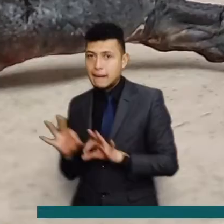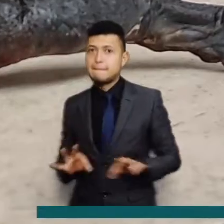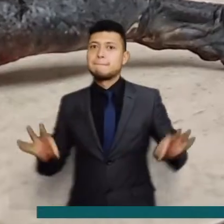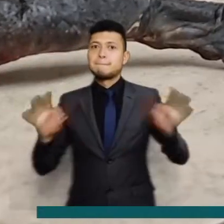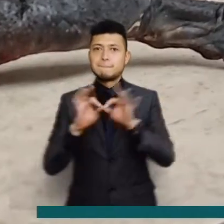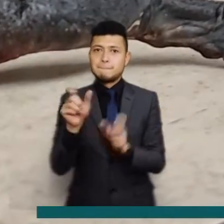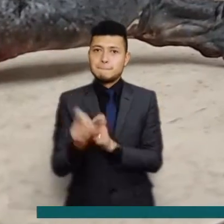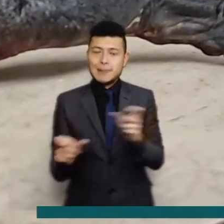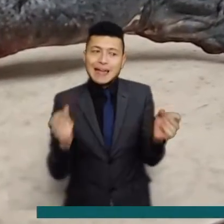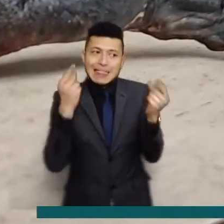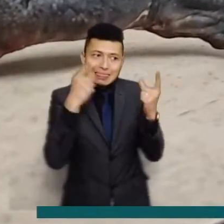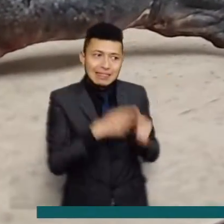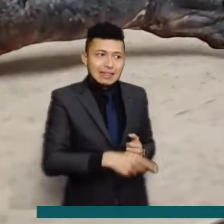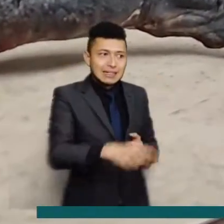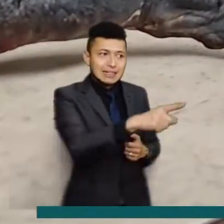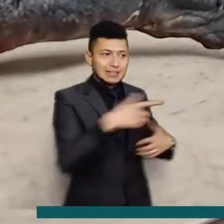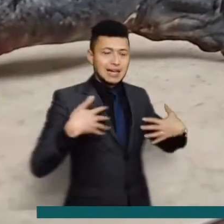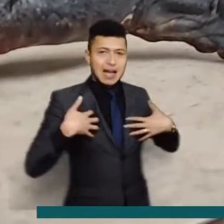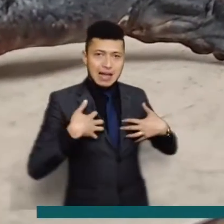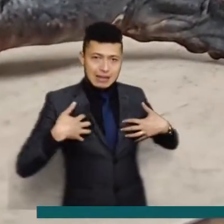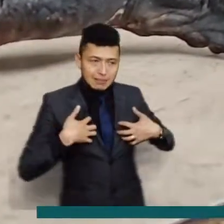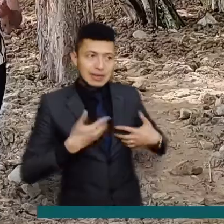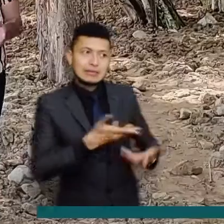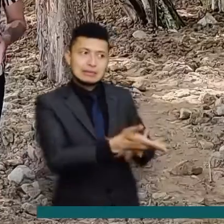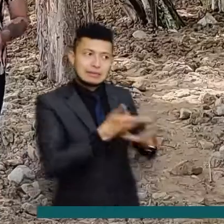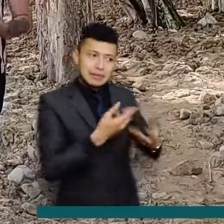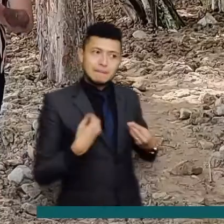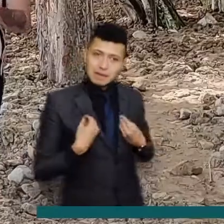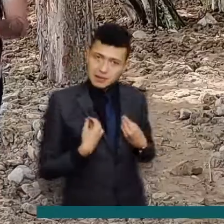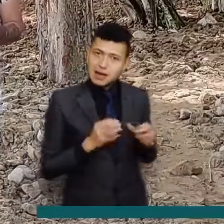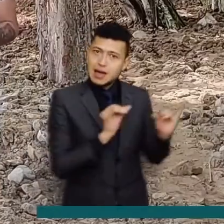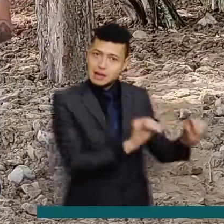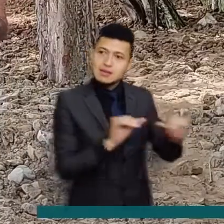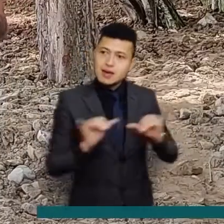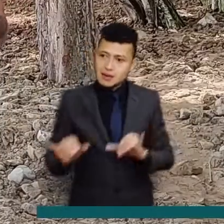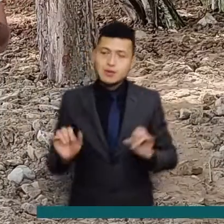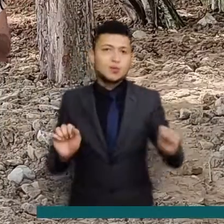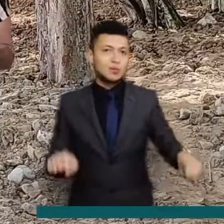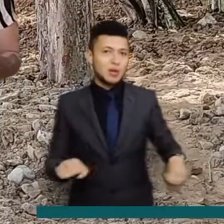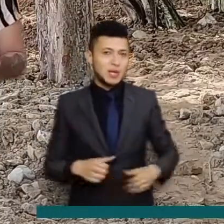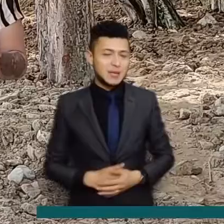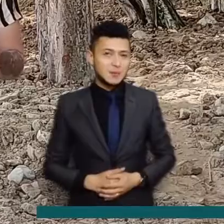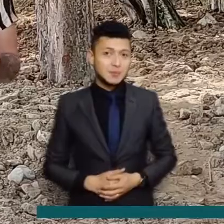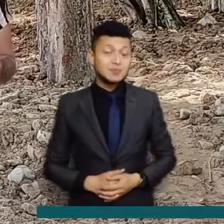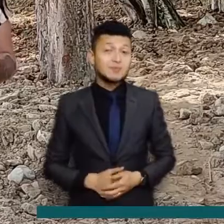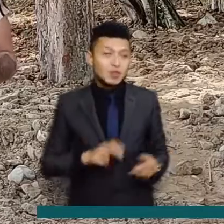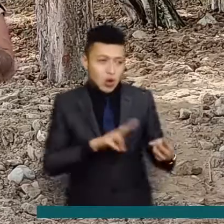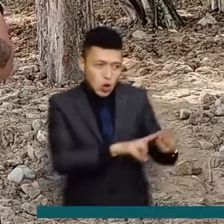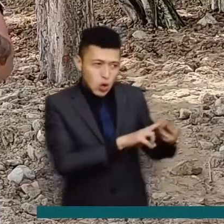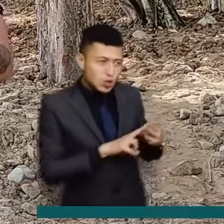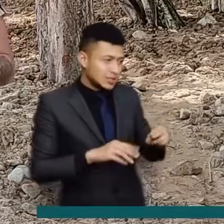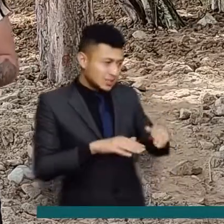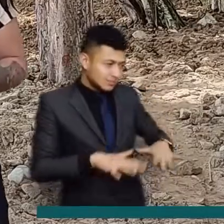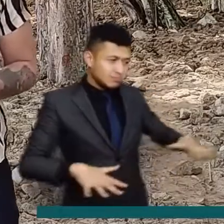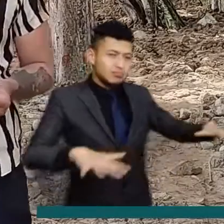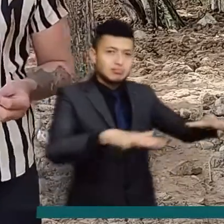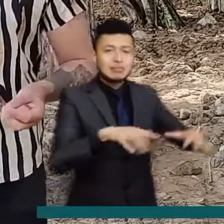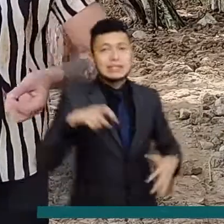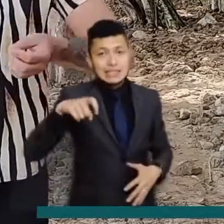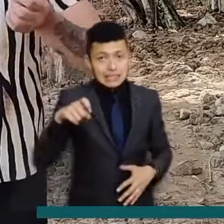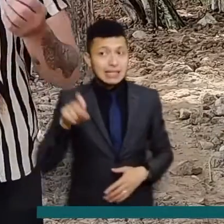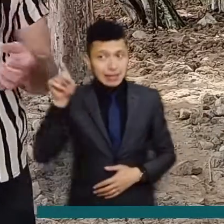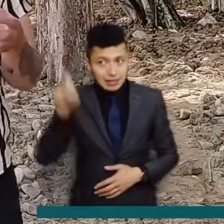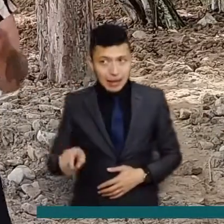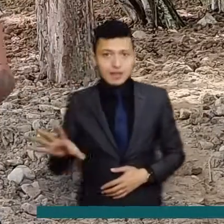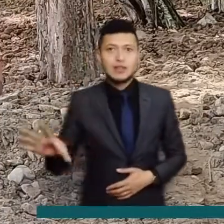especies y entiendan que podemos coexistir con ellos. Conocer y estudiar a las diferentes especies de animales con las que compartimos este territorio debería